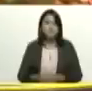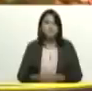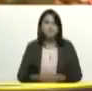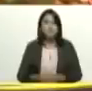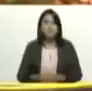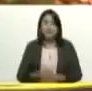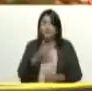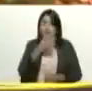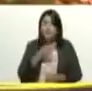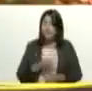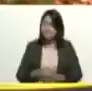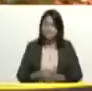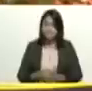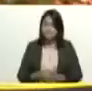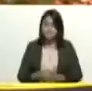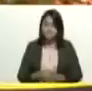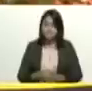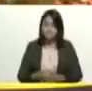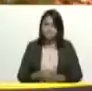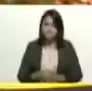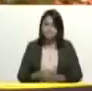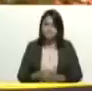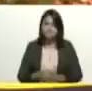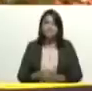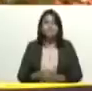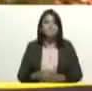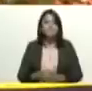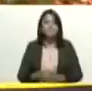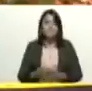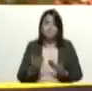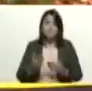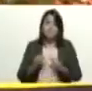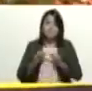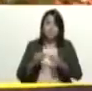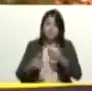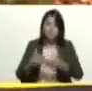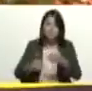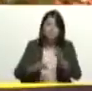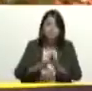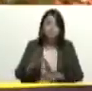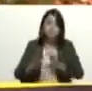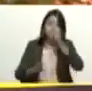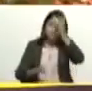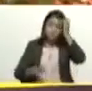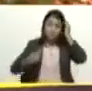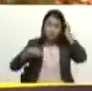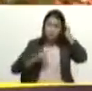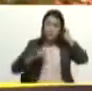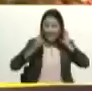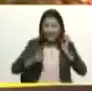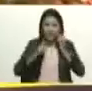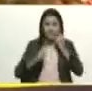No es fácil avanzar en este camino, pero estamos obligados